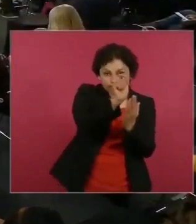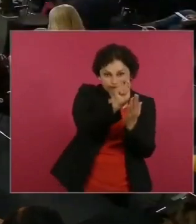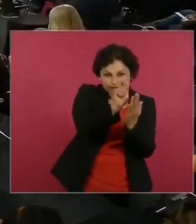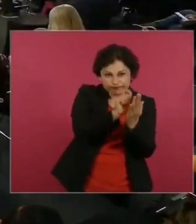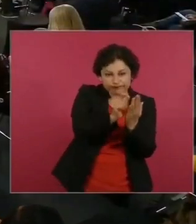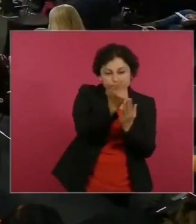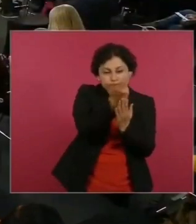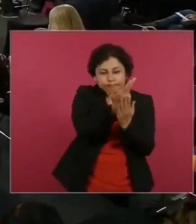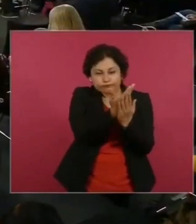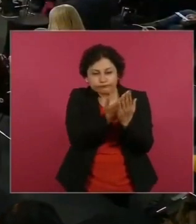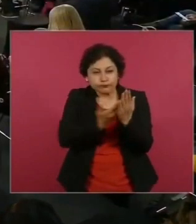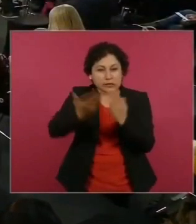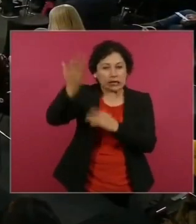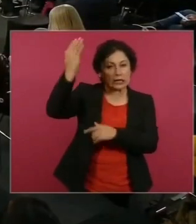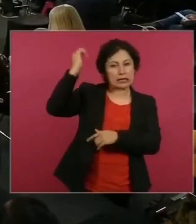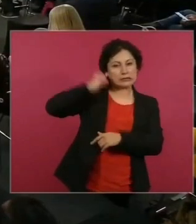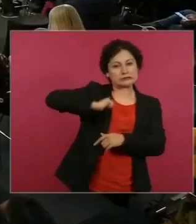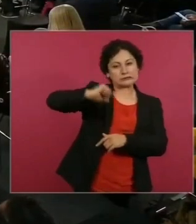lo que escribieron